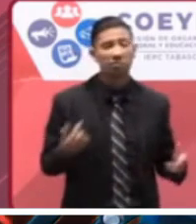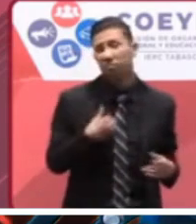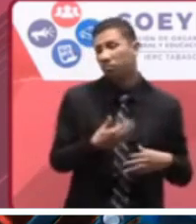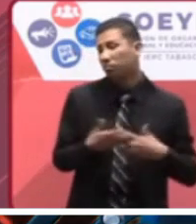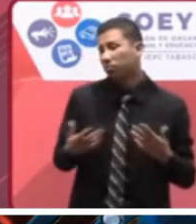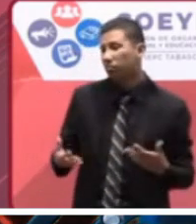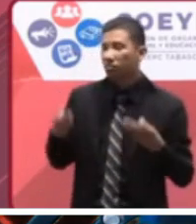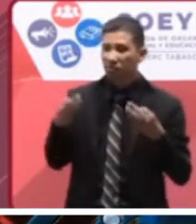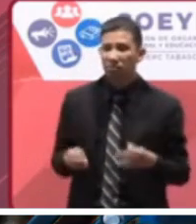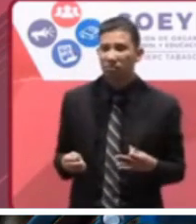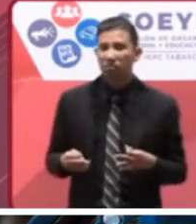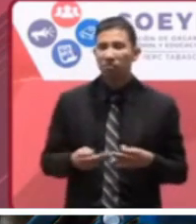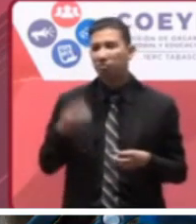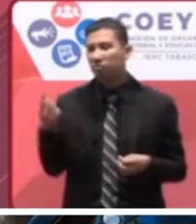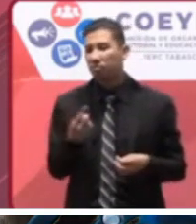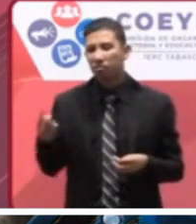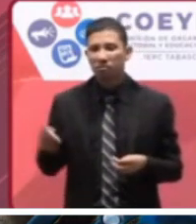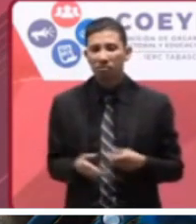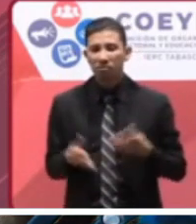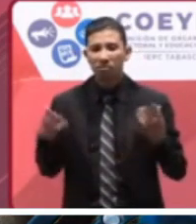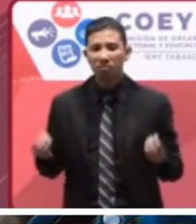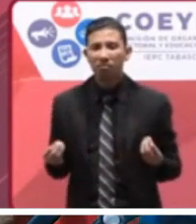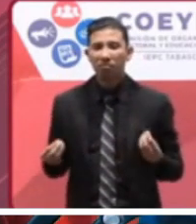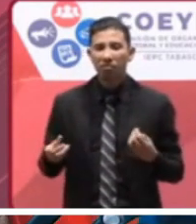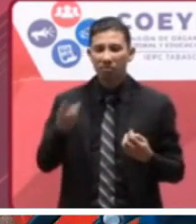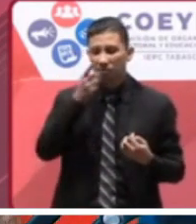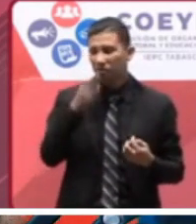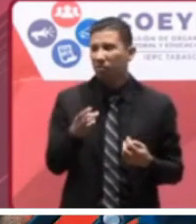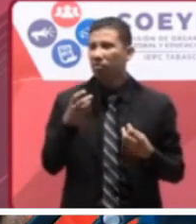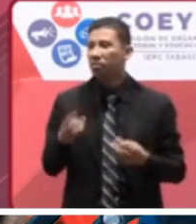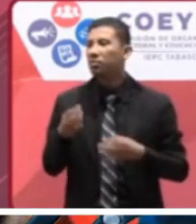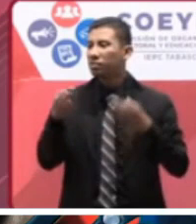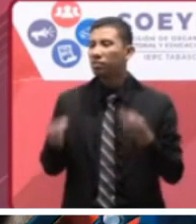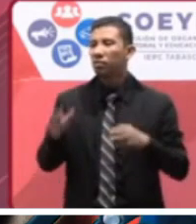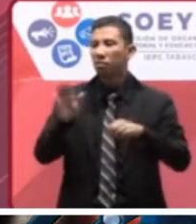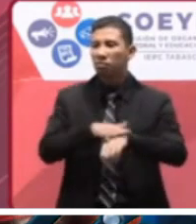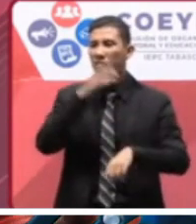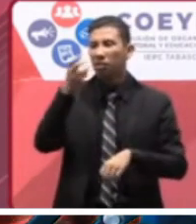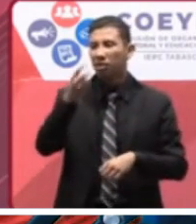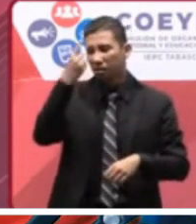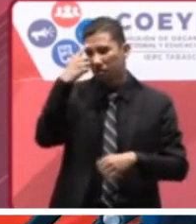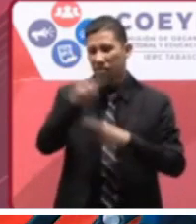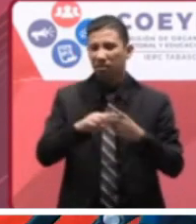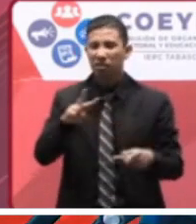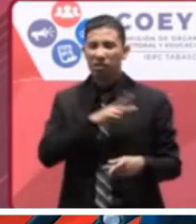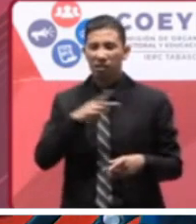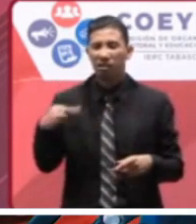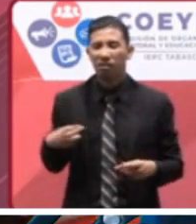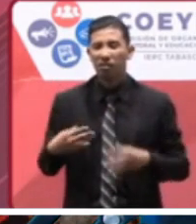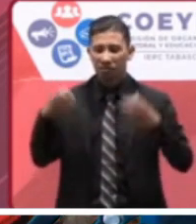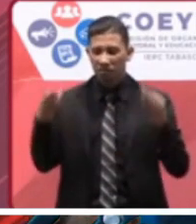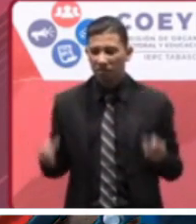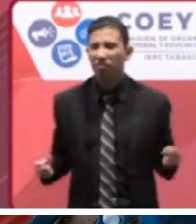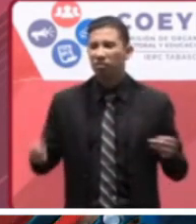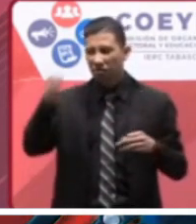ha sido el INE. Dicho eso, precisamente por eso, jamás he cuestionado que se presente una